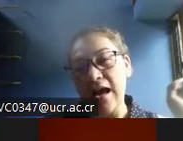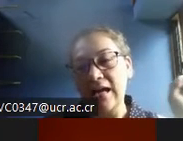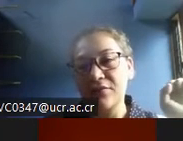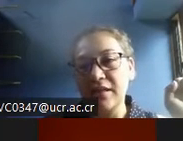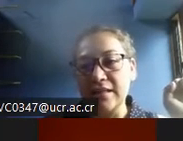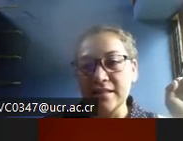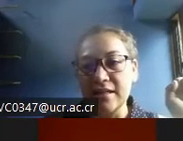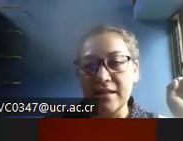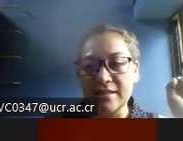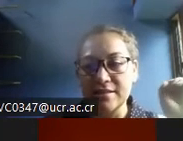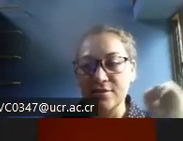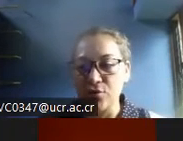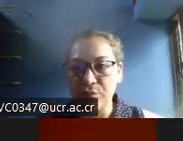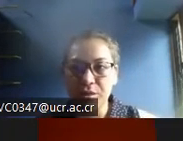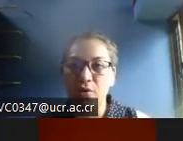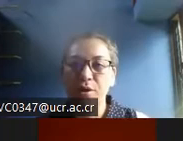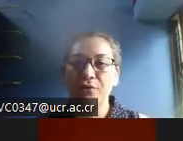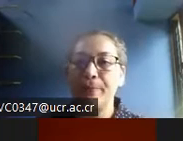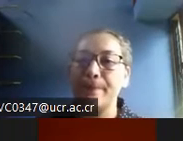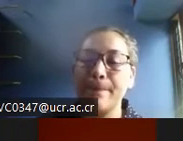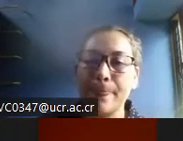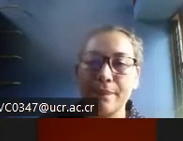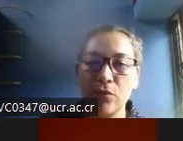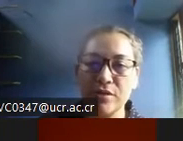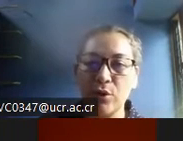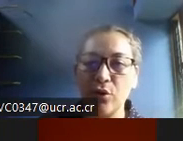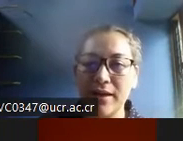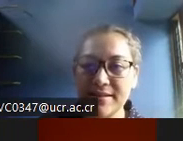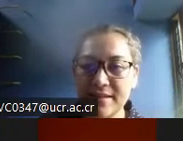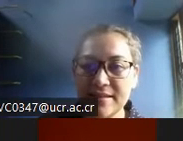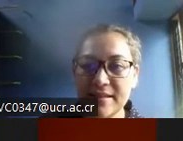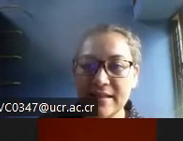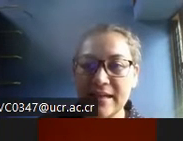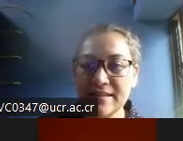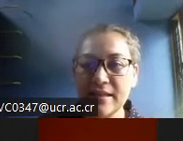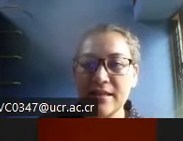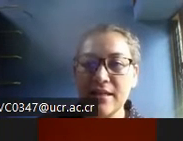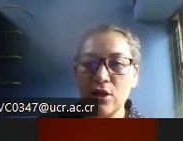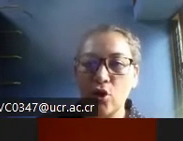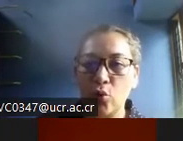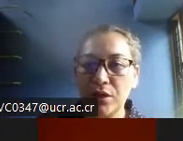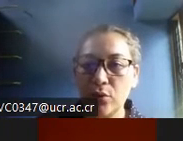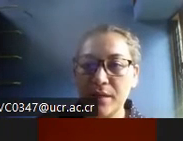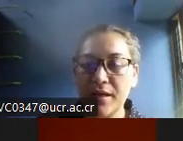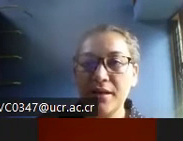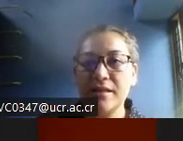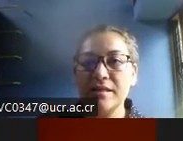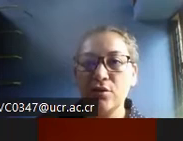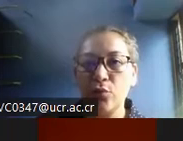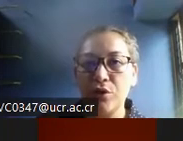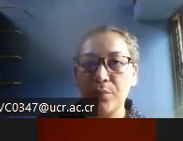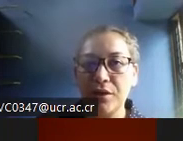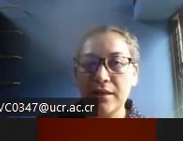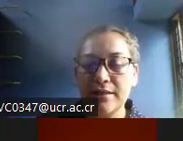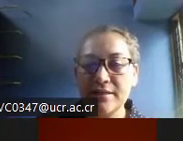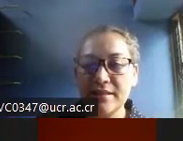acceso al finalizar esta sesión, ¿de acuerdo? Entonces, bueno, este es el enlace, lo voy a copiar y